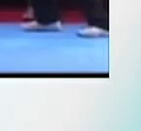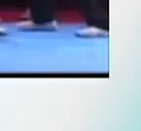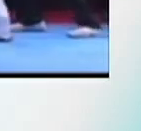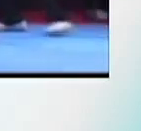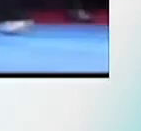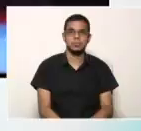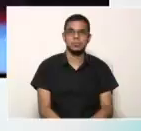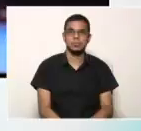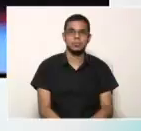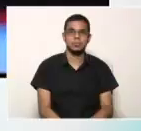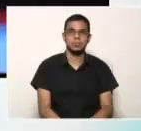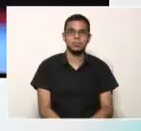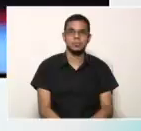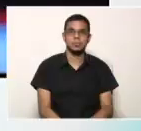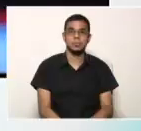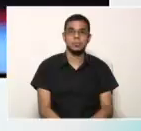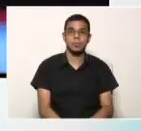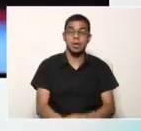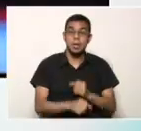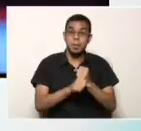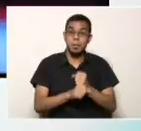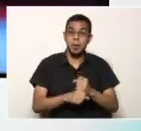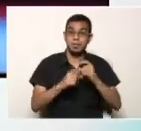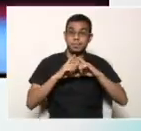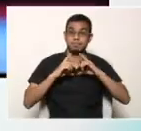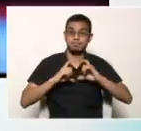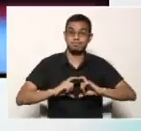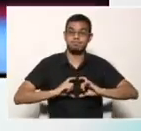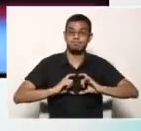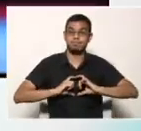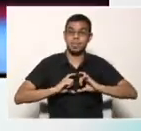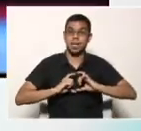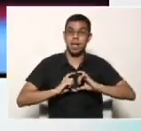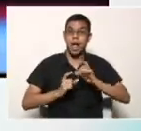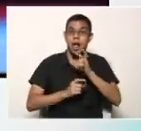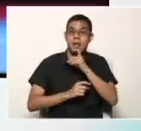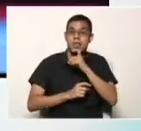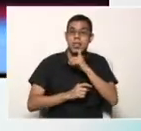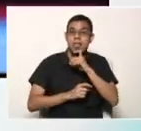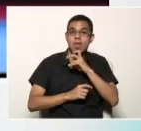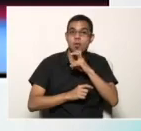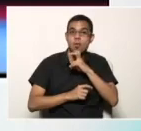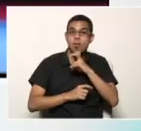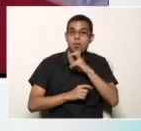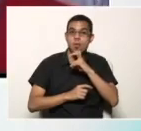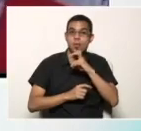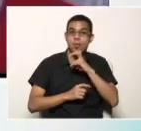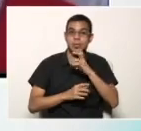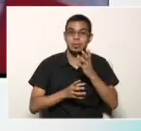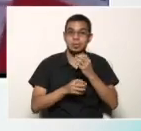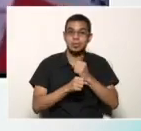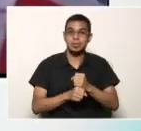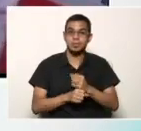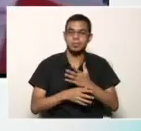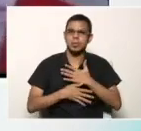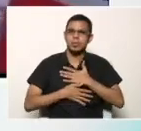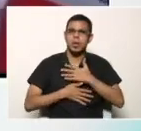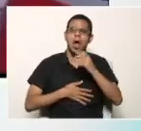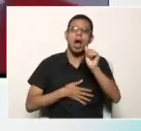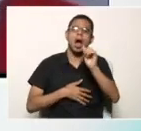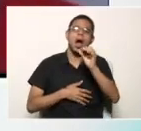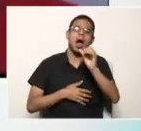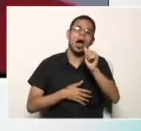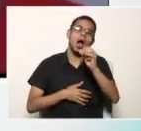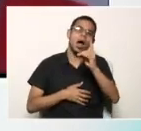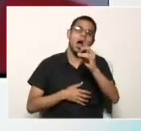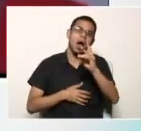Esperando la décima medalla de oro de Venezuela en estos centroamericanos y del Caribe, con Adriana Martínez en el Taekwondo. Mi nombre es Adriana Martínez, soy de